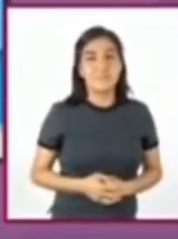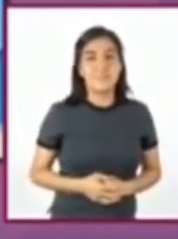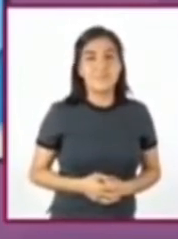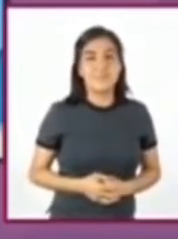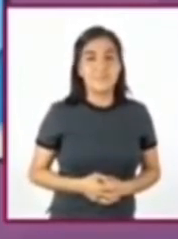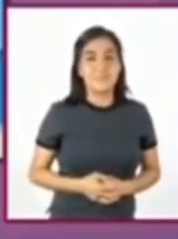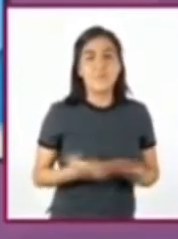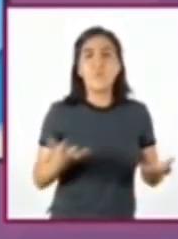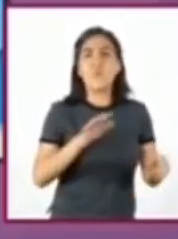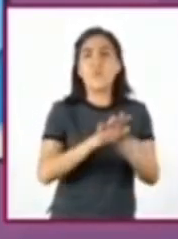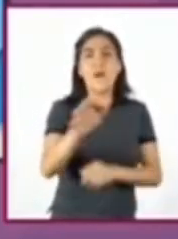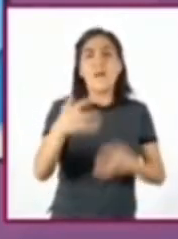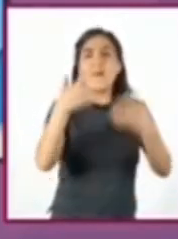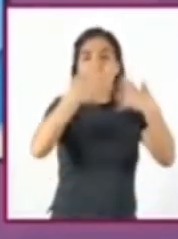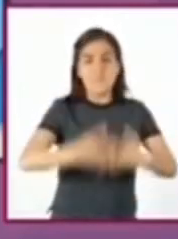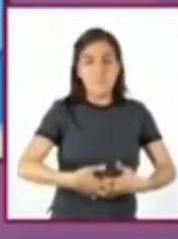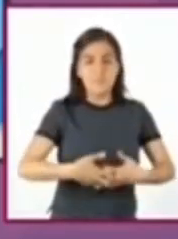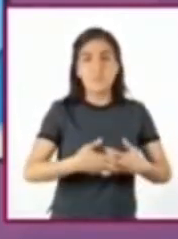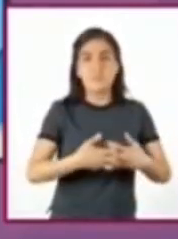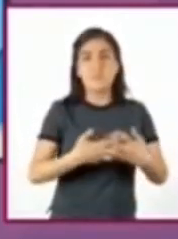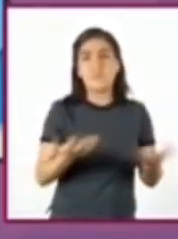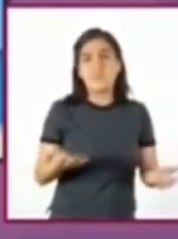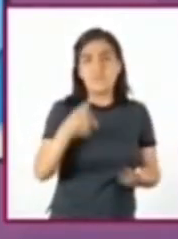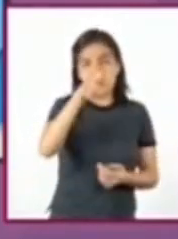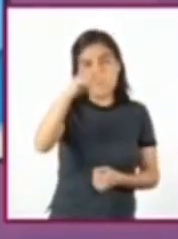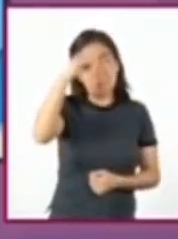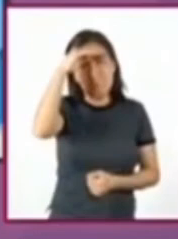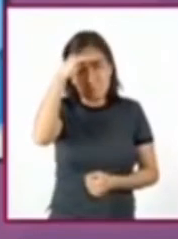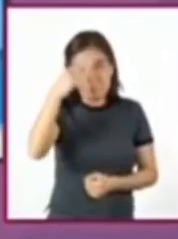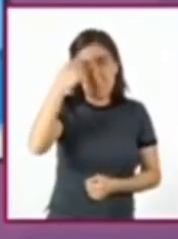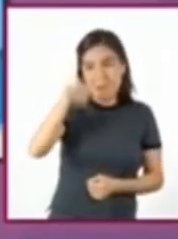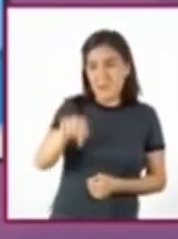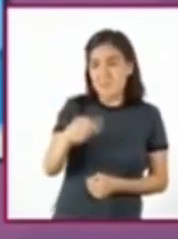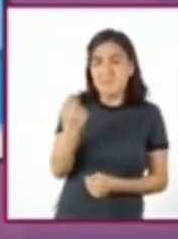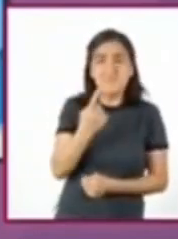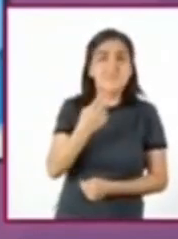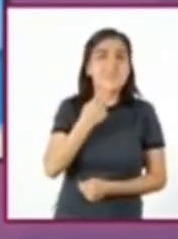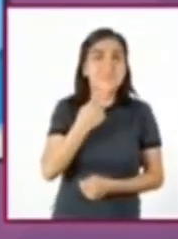¿Qué función piensas que tiene o qué tarea realiza?